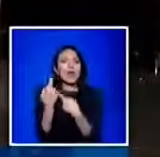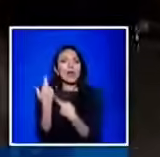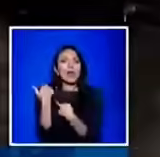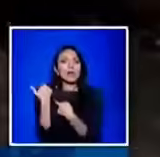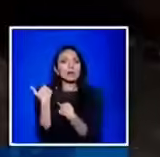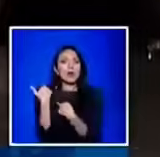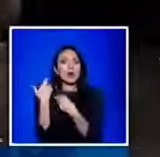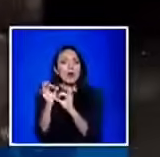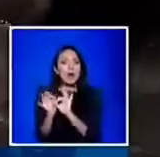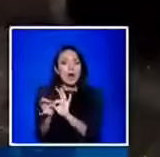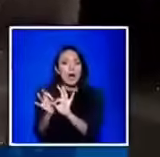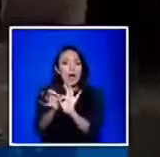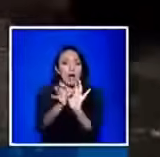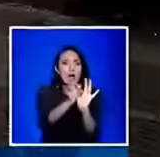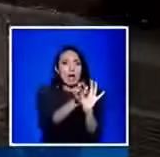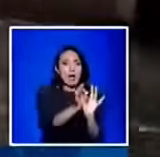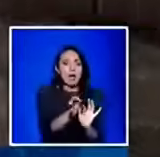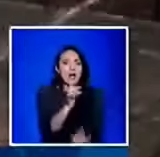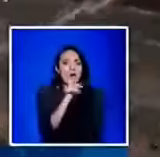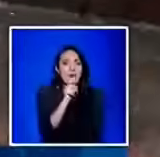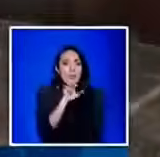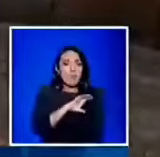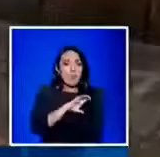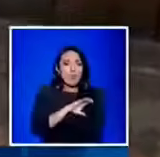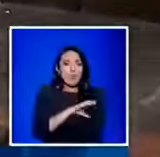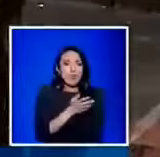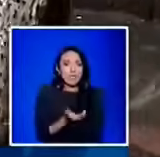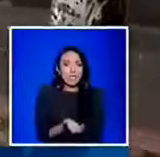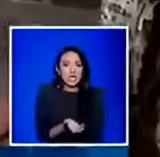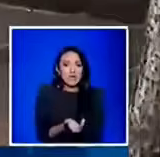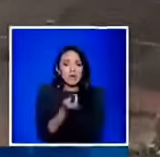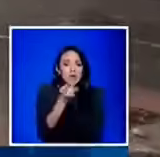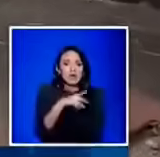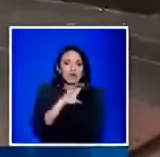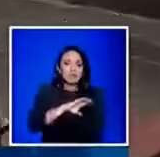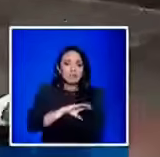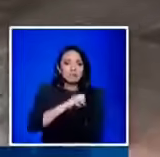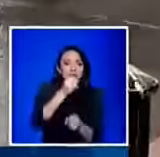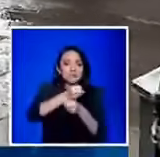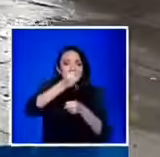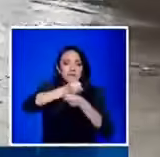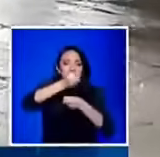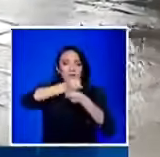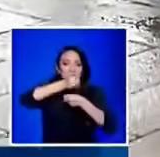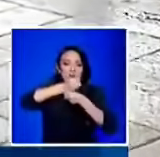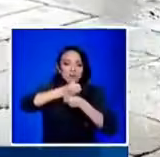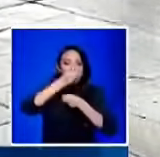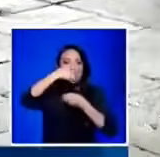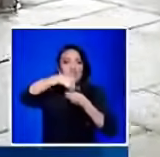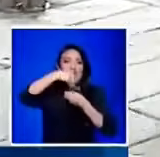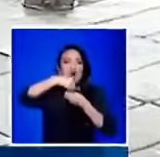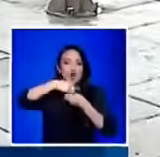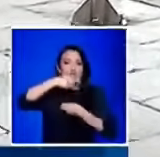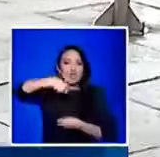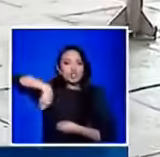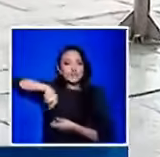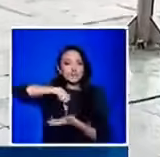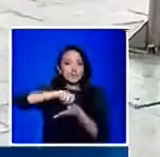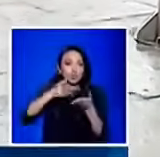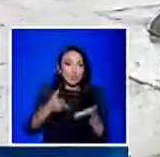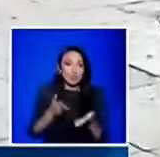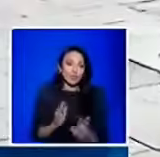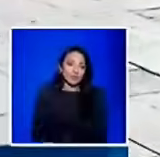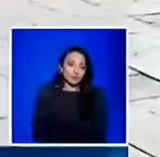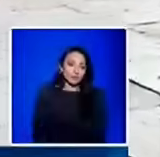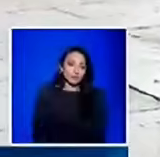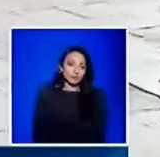en el patrimonio en las ciudades son los municipios que operan con recursos de la ciudadanía. Claro,